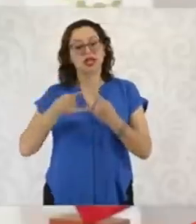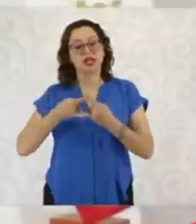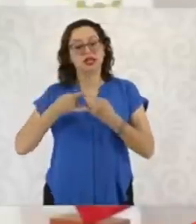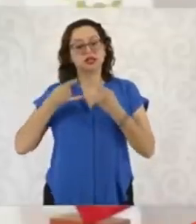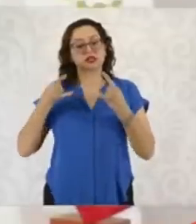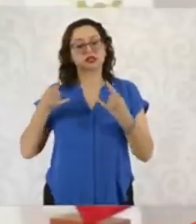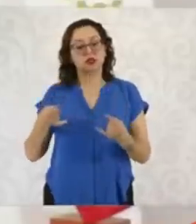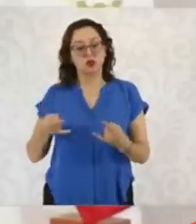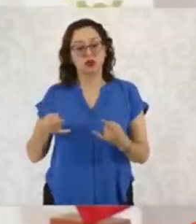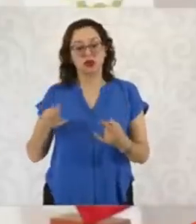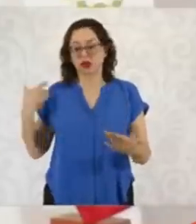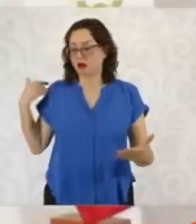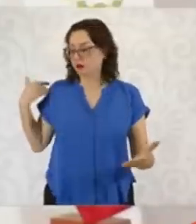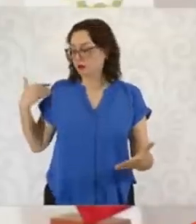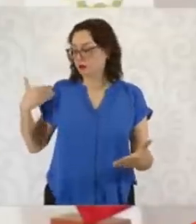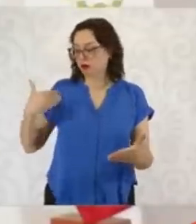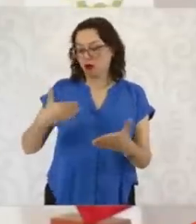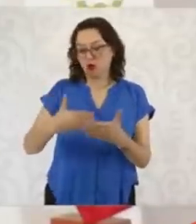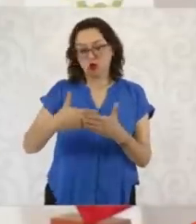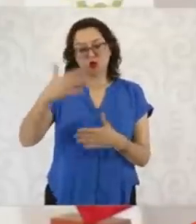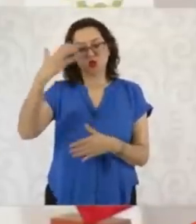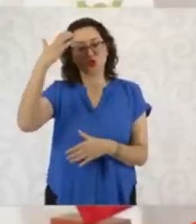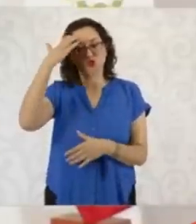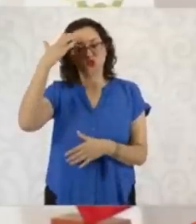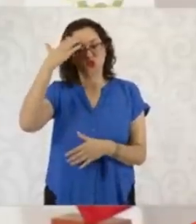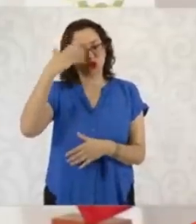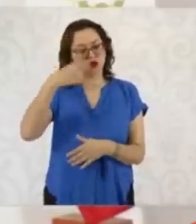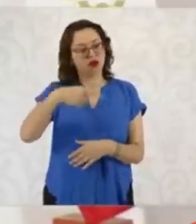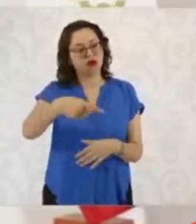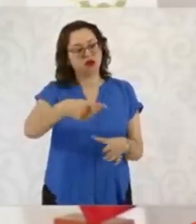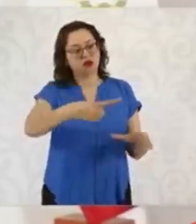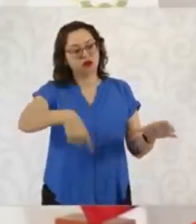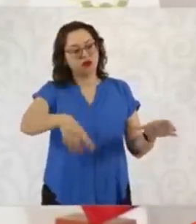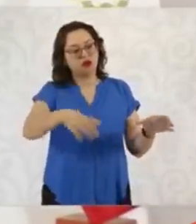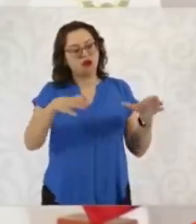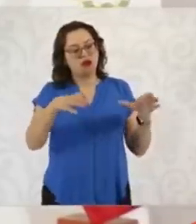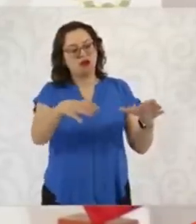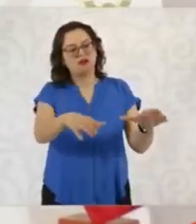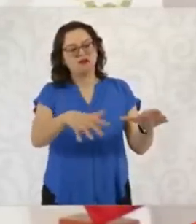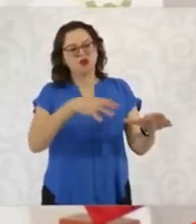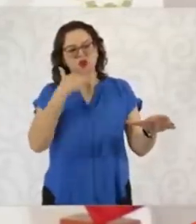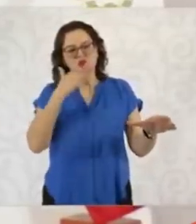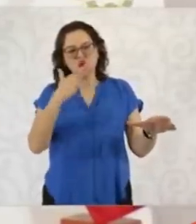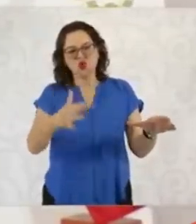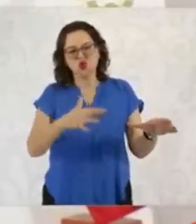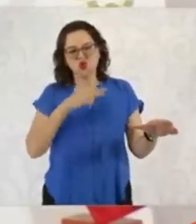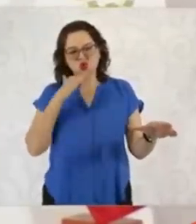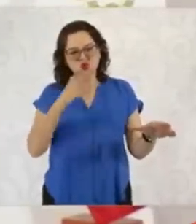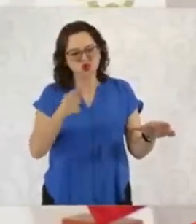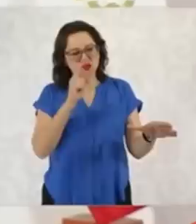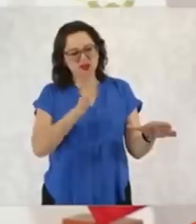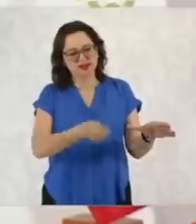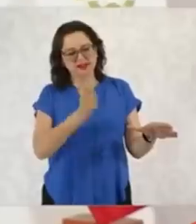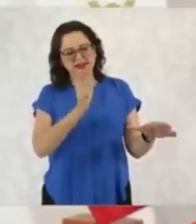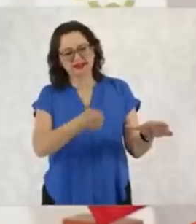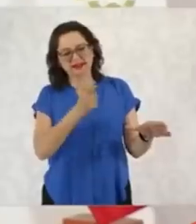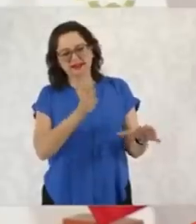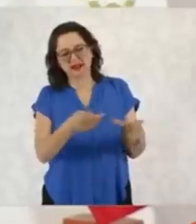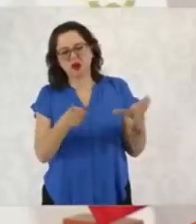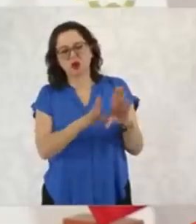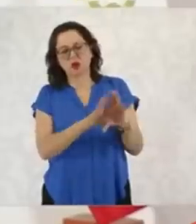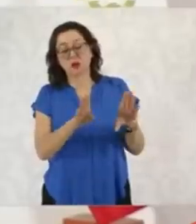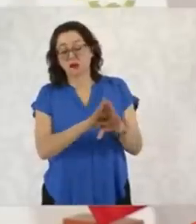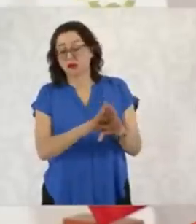de una trama corrupta como muchas otras que hubo en nuestro país y que